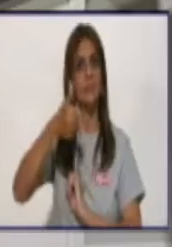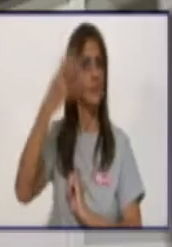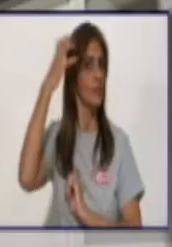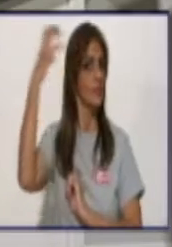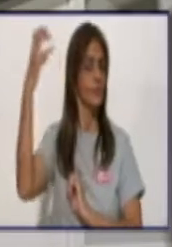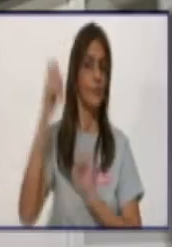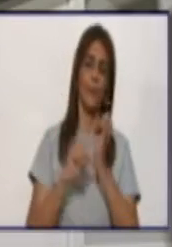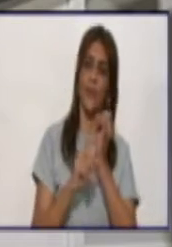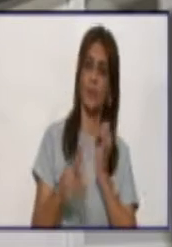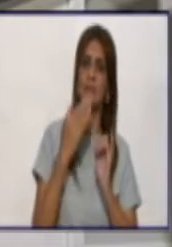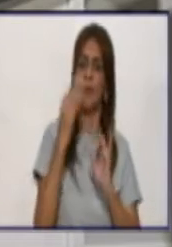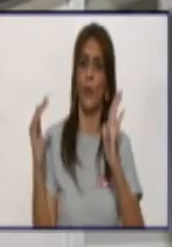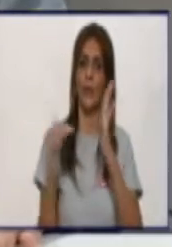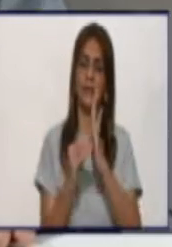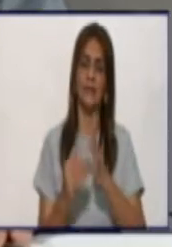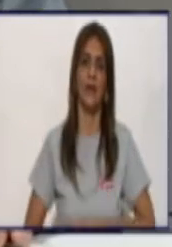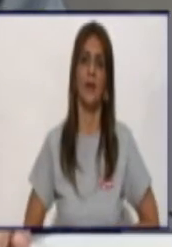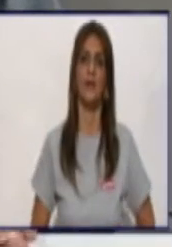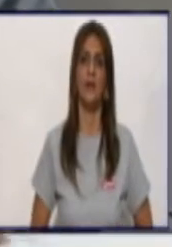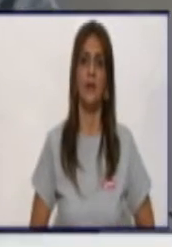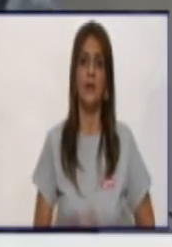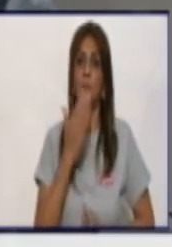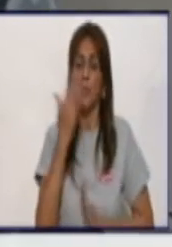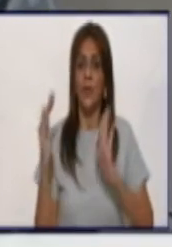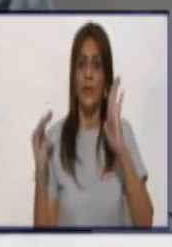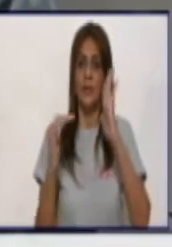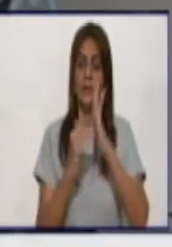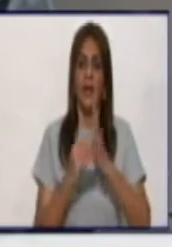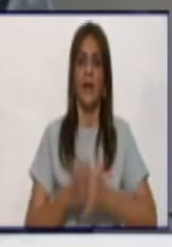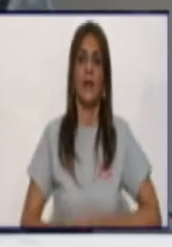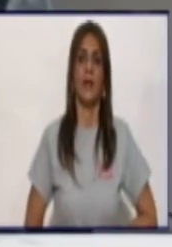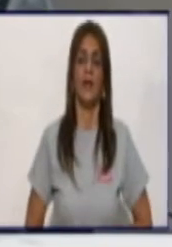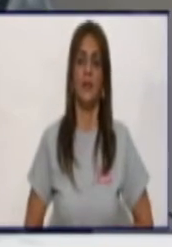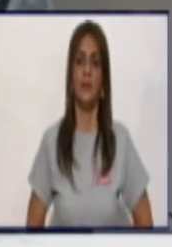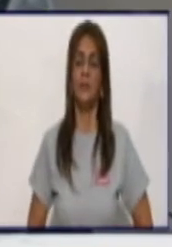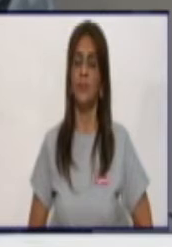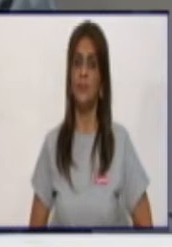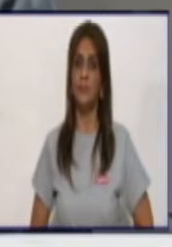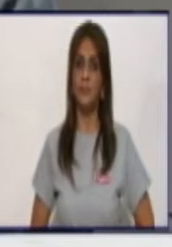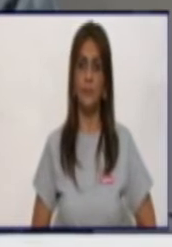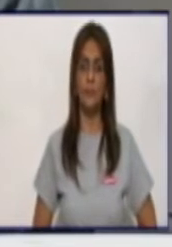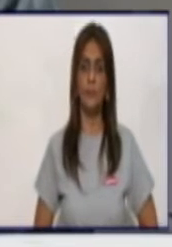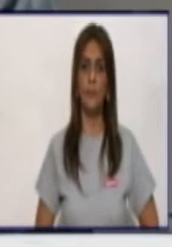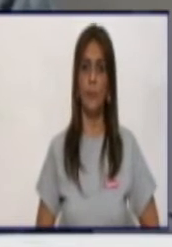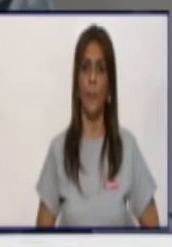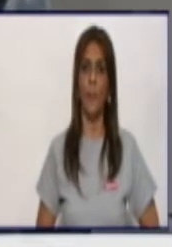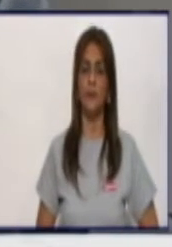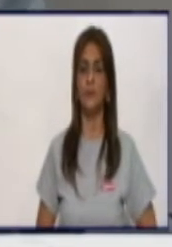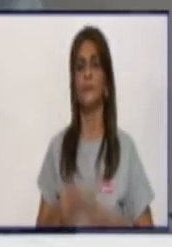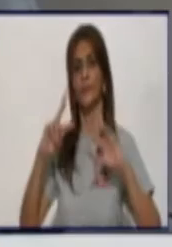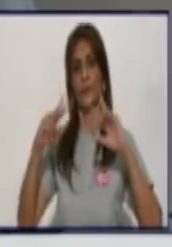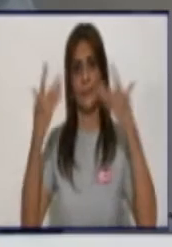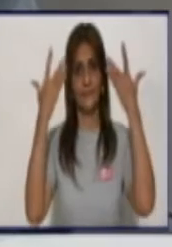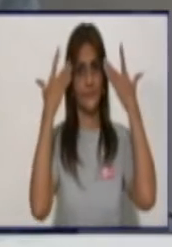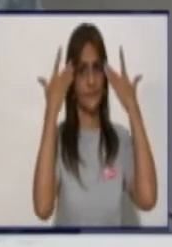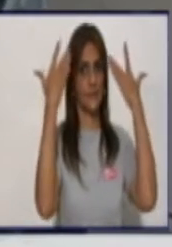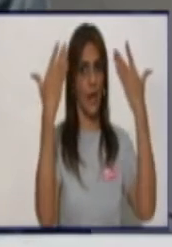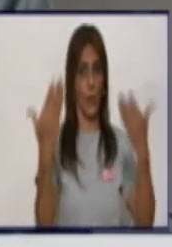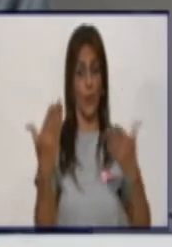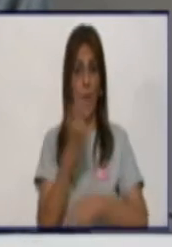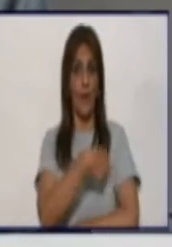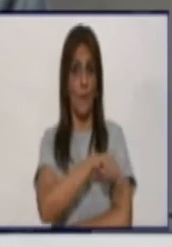buenas tardes muy buenas tardes yunel y reiteran nuestro saludo también a nuestro querido